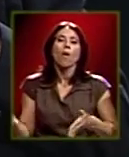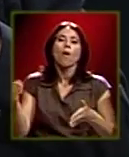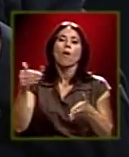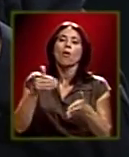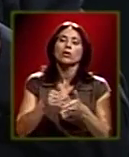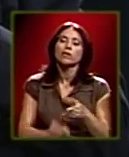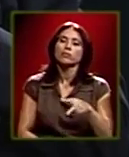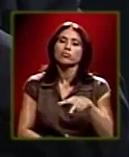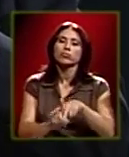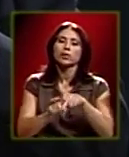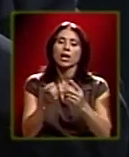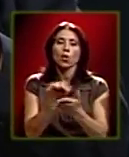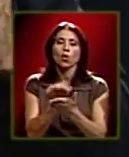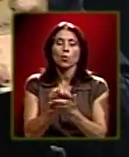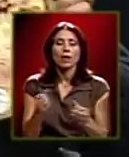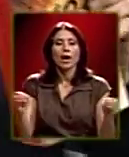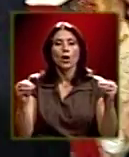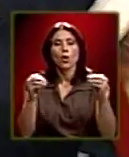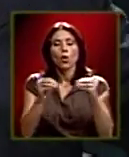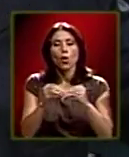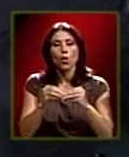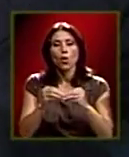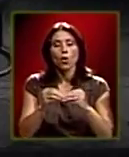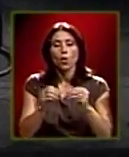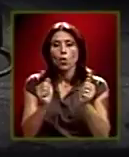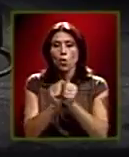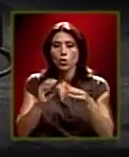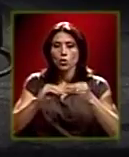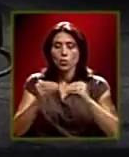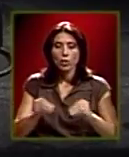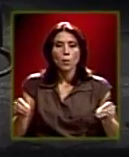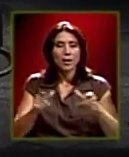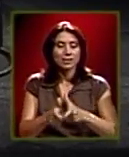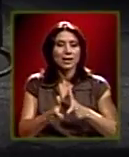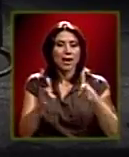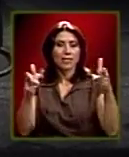el número más grande de pobres que había en el planeta.